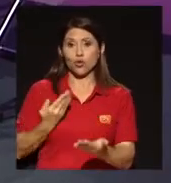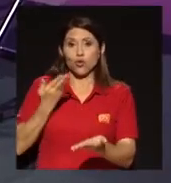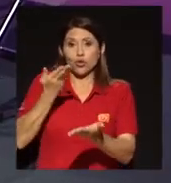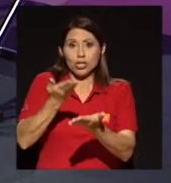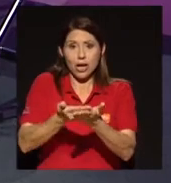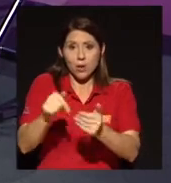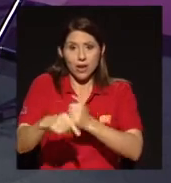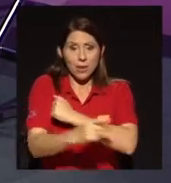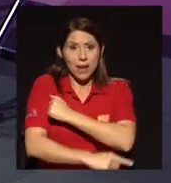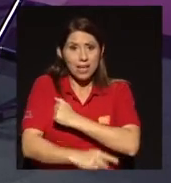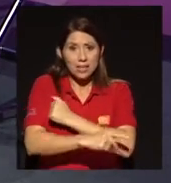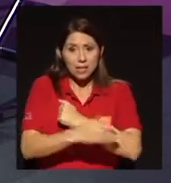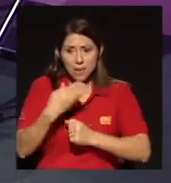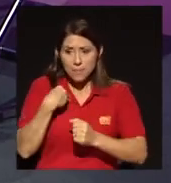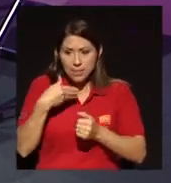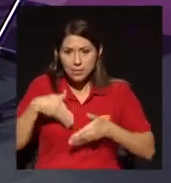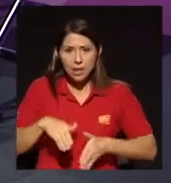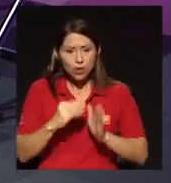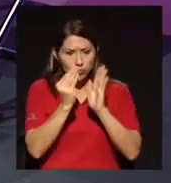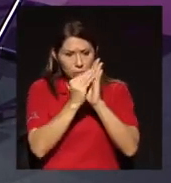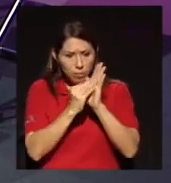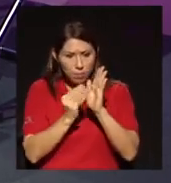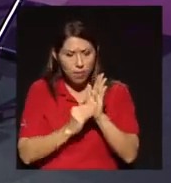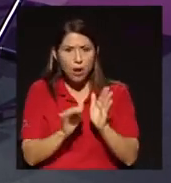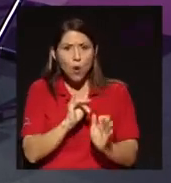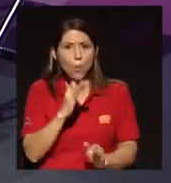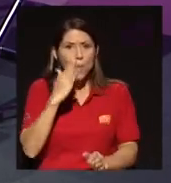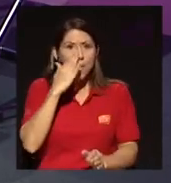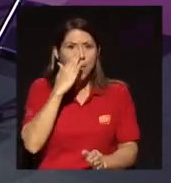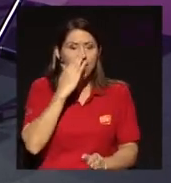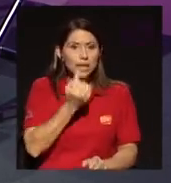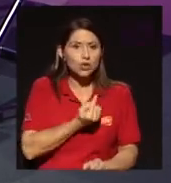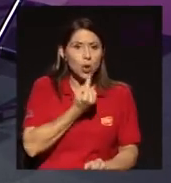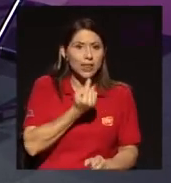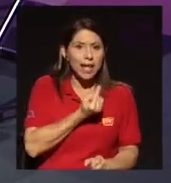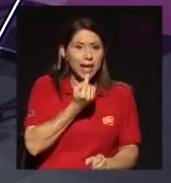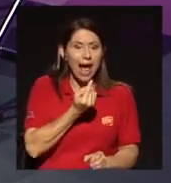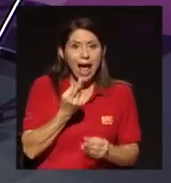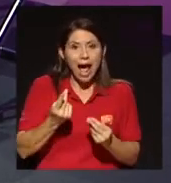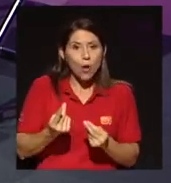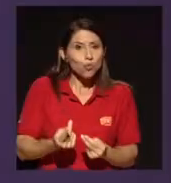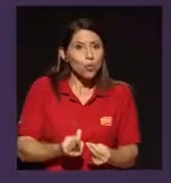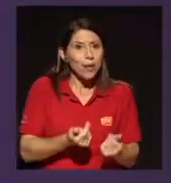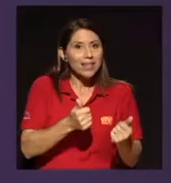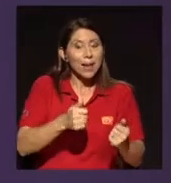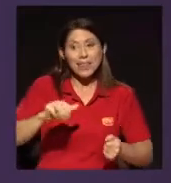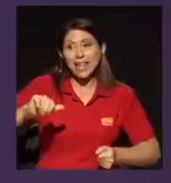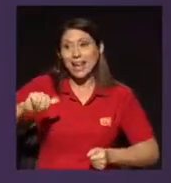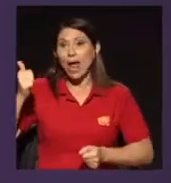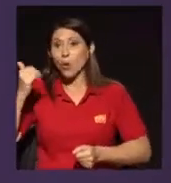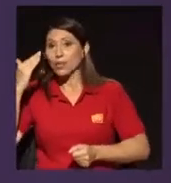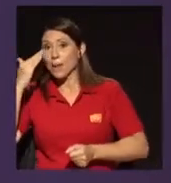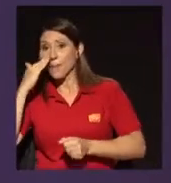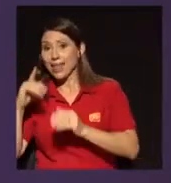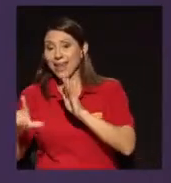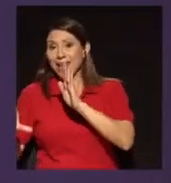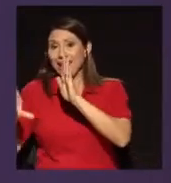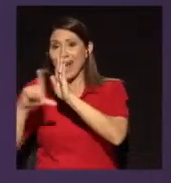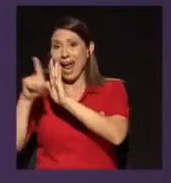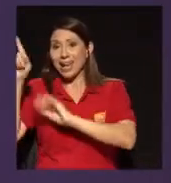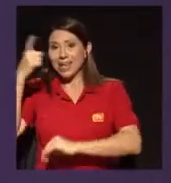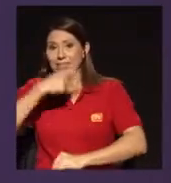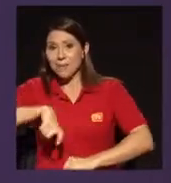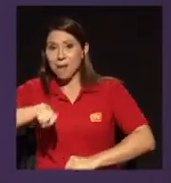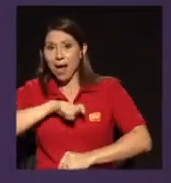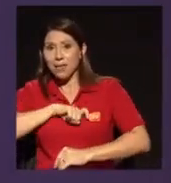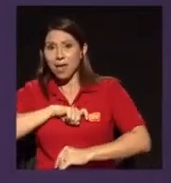registrados como madre soltera, automáticamente la otra madre legal en España queda fuera del